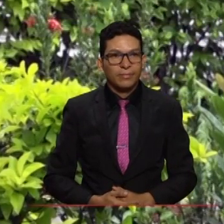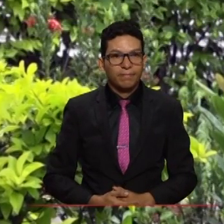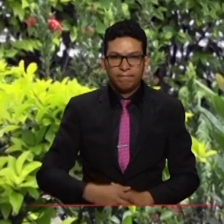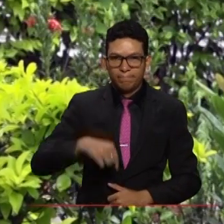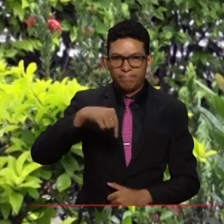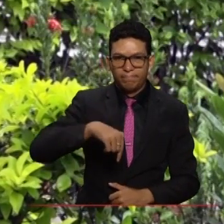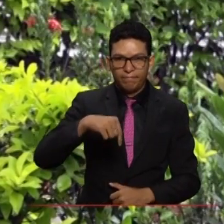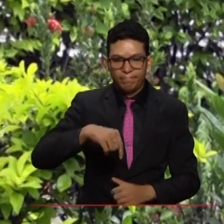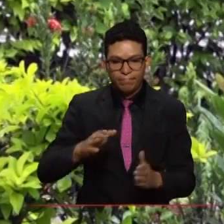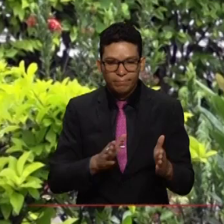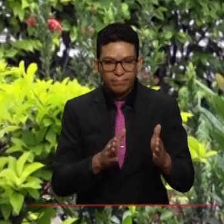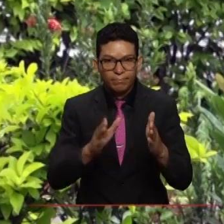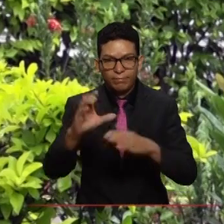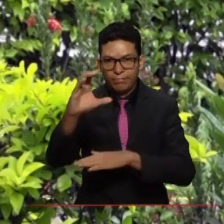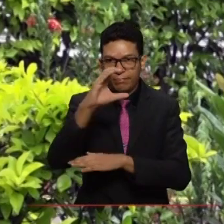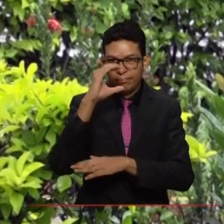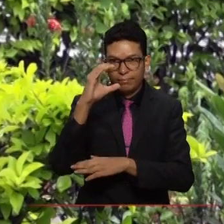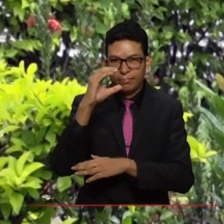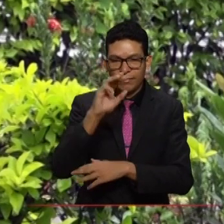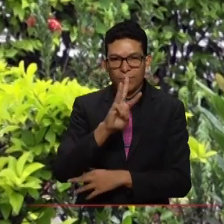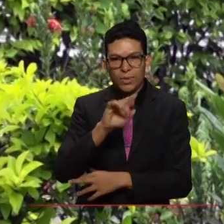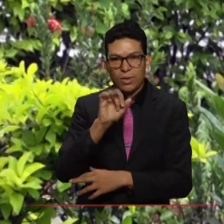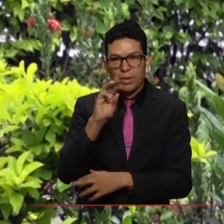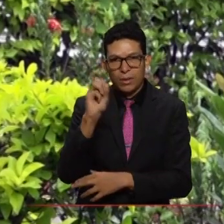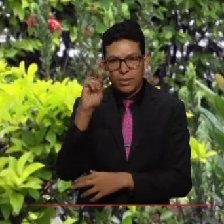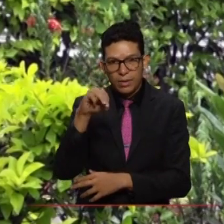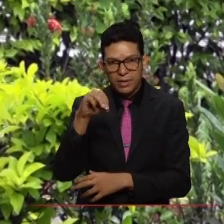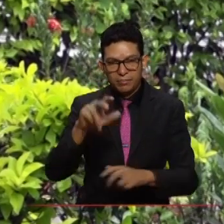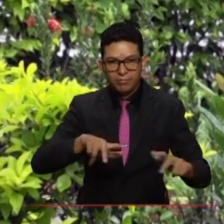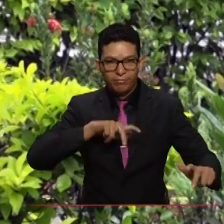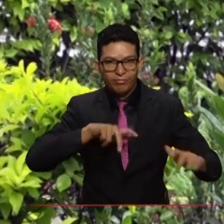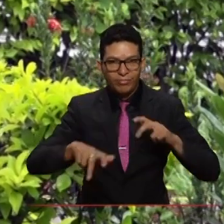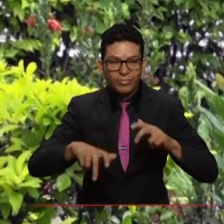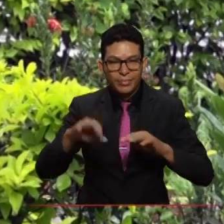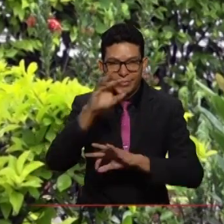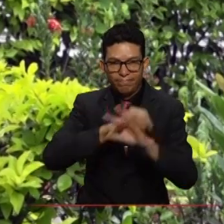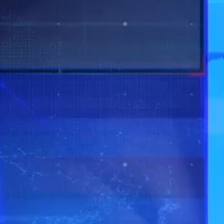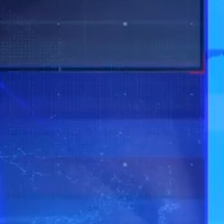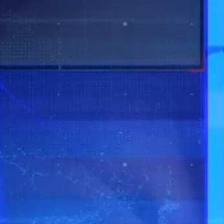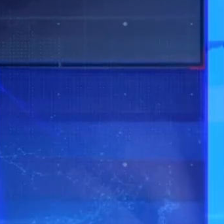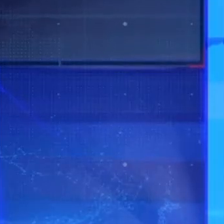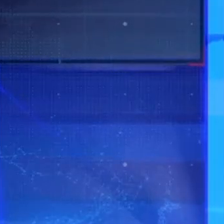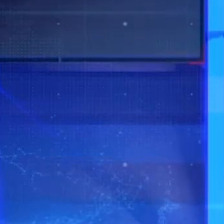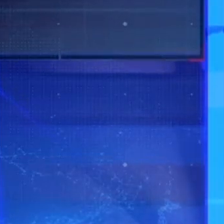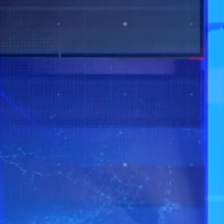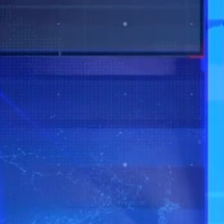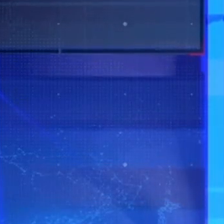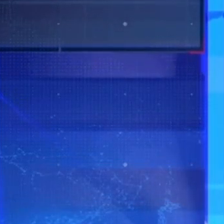Desde las carreteras en Colombia, William Marulanda, Ciclismo, Telepacífico Noticias.